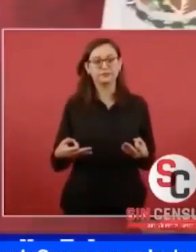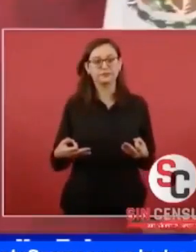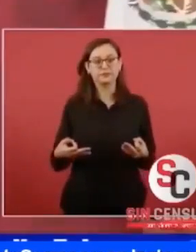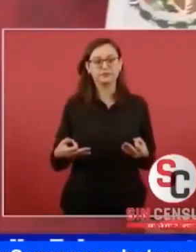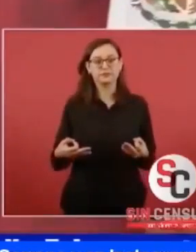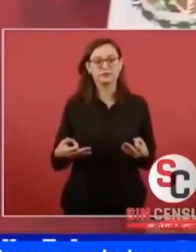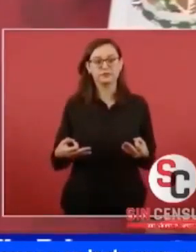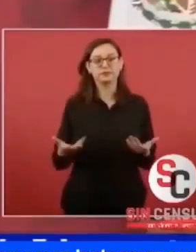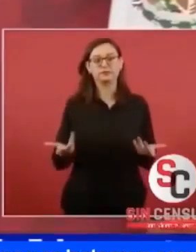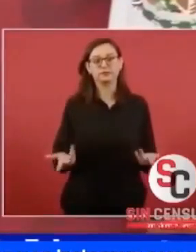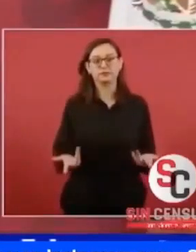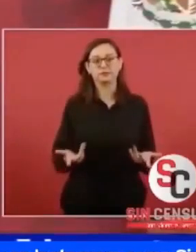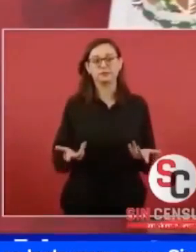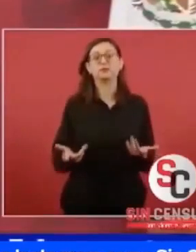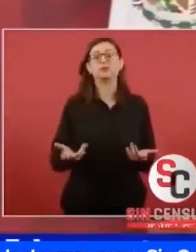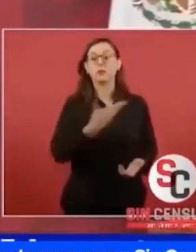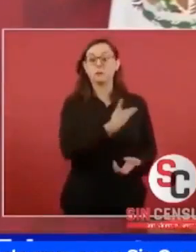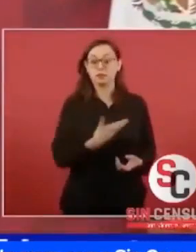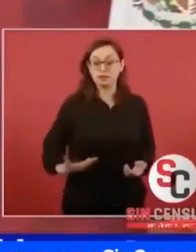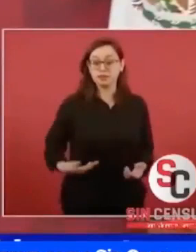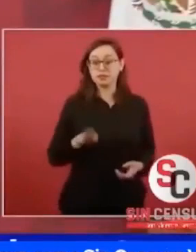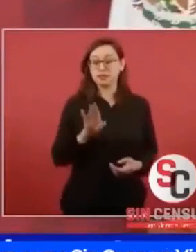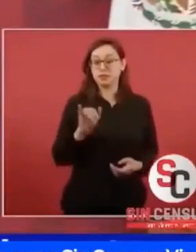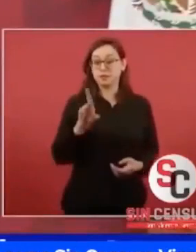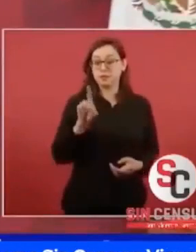amigo del presidente baile